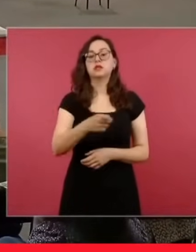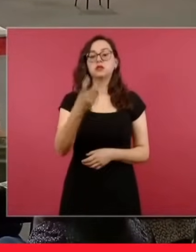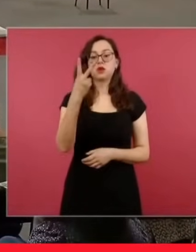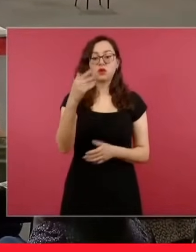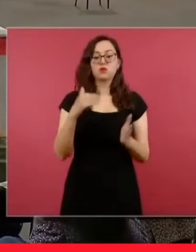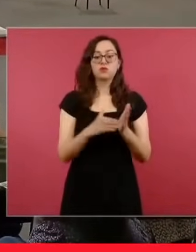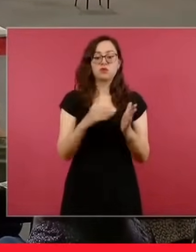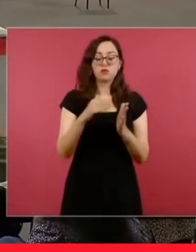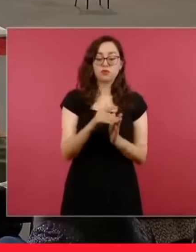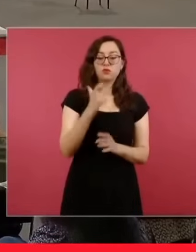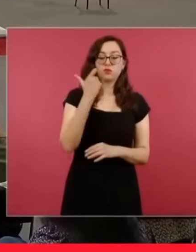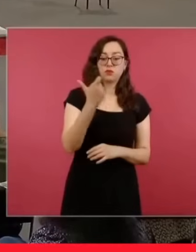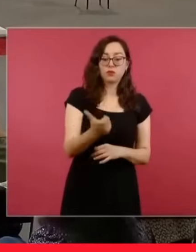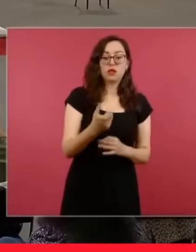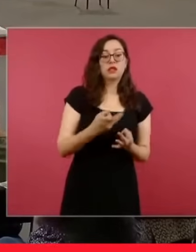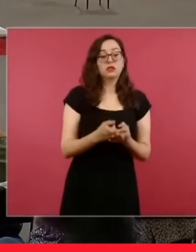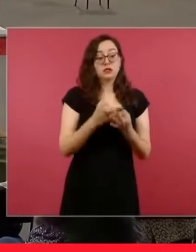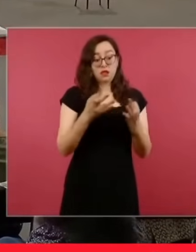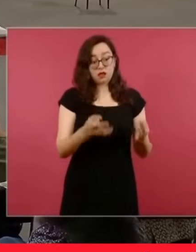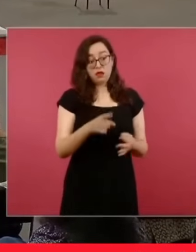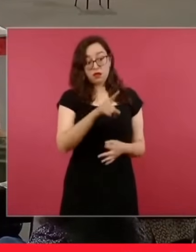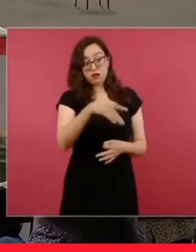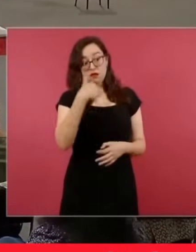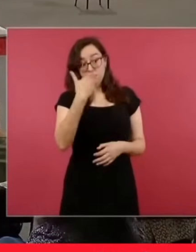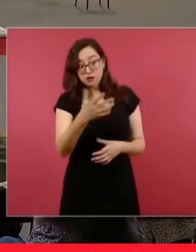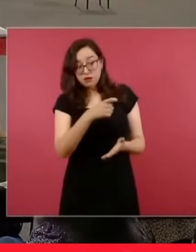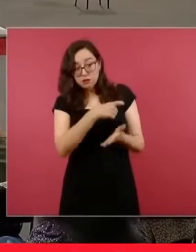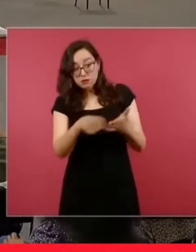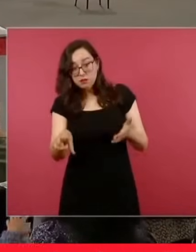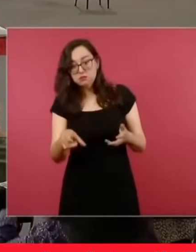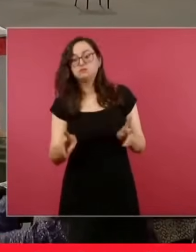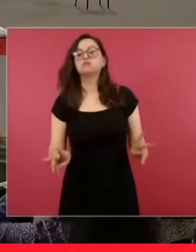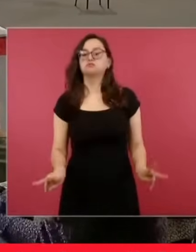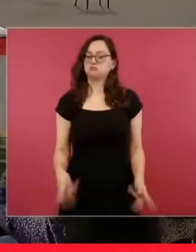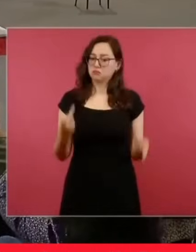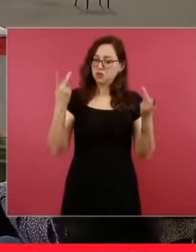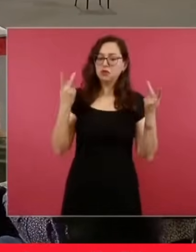pesos por la venta de terrenos para la terminal a favor de la Acipona.